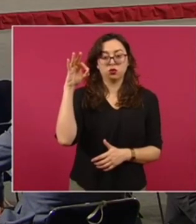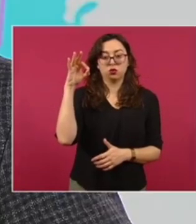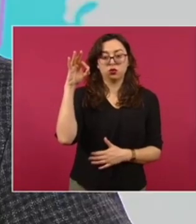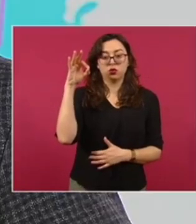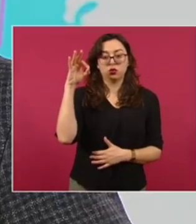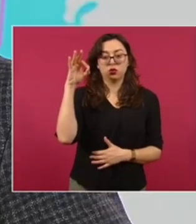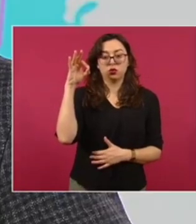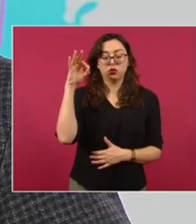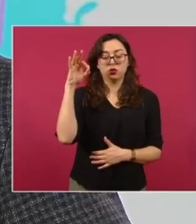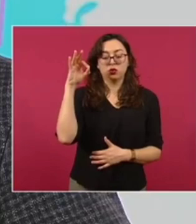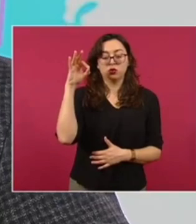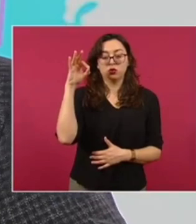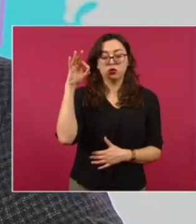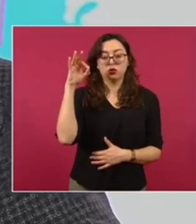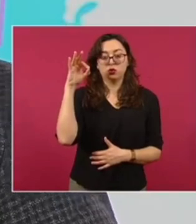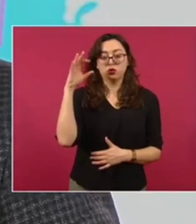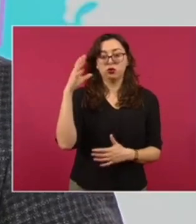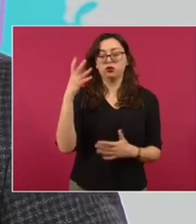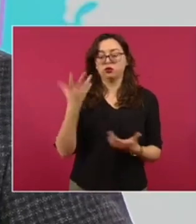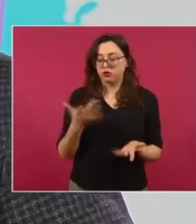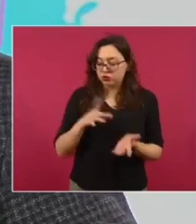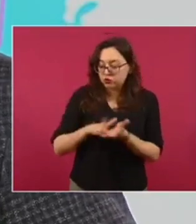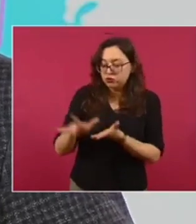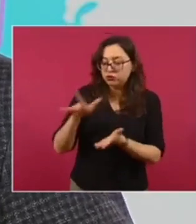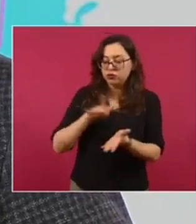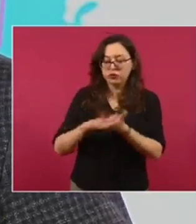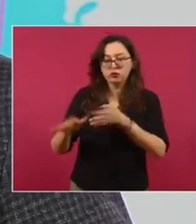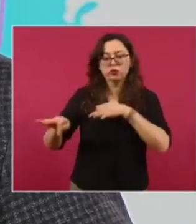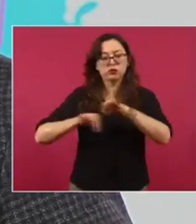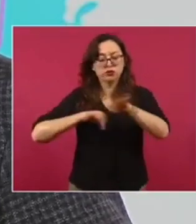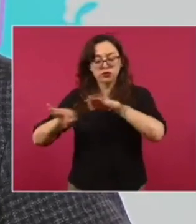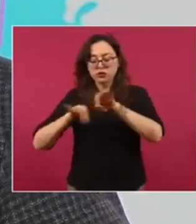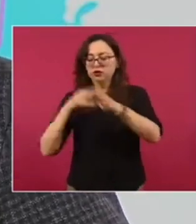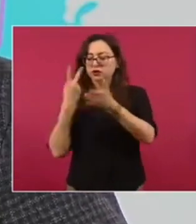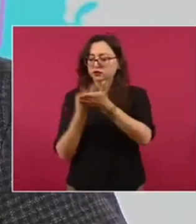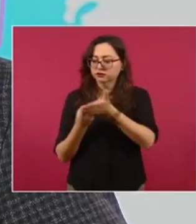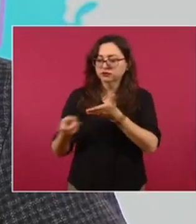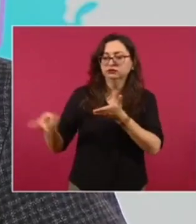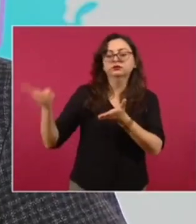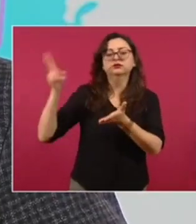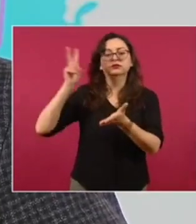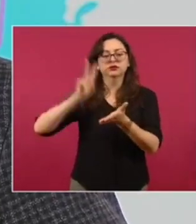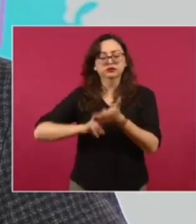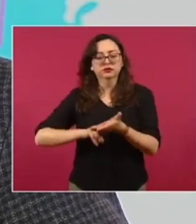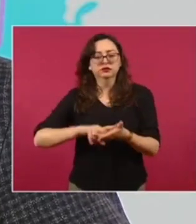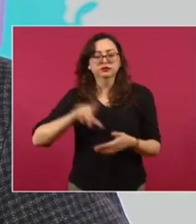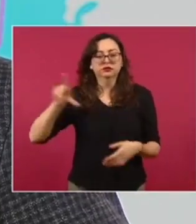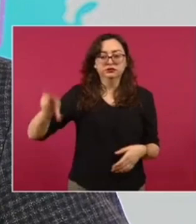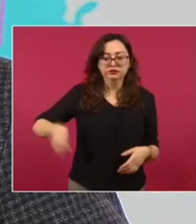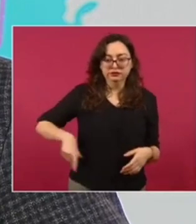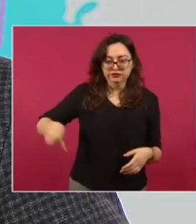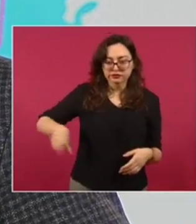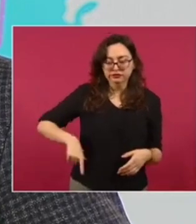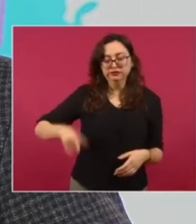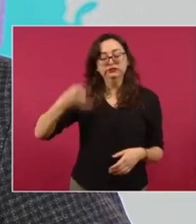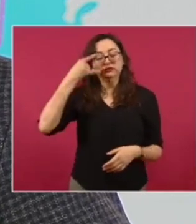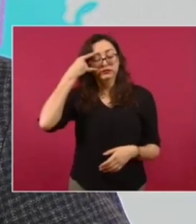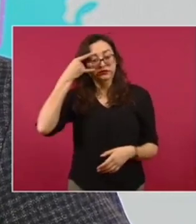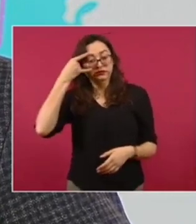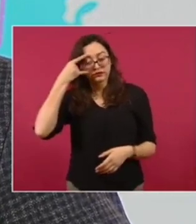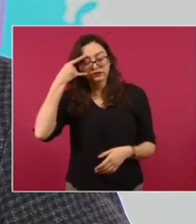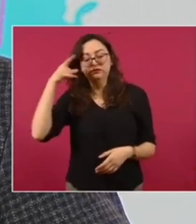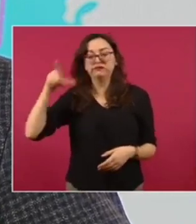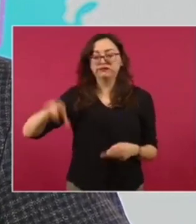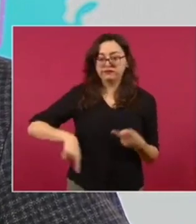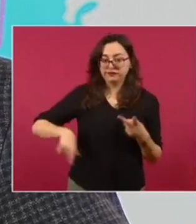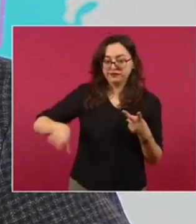refuerzo del trabajo arqueológico que nos está otorgando el gobierno de Campeche, el